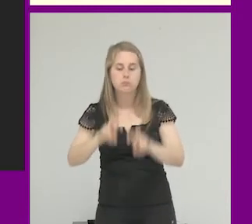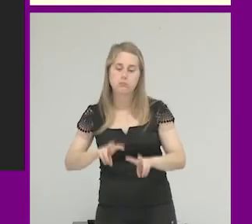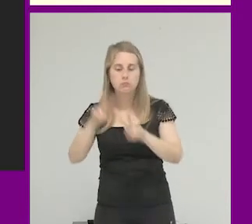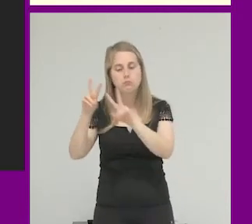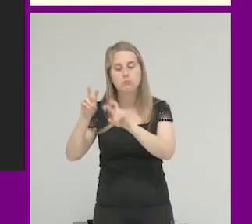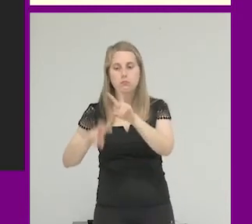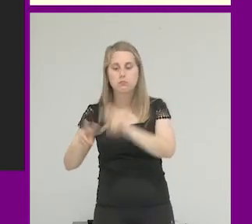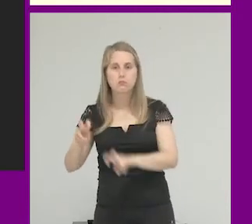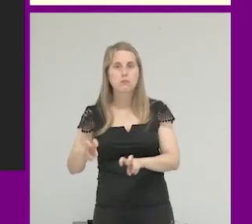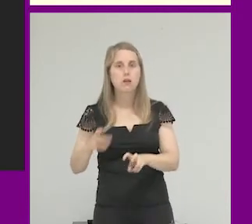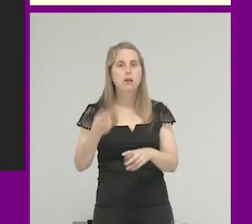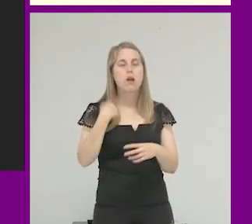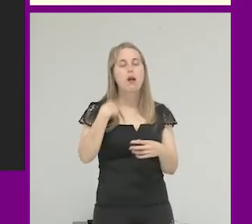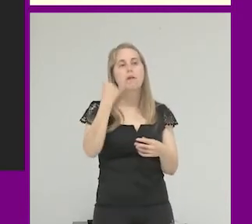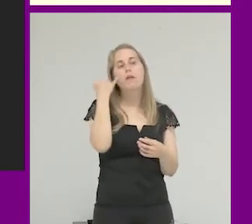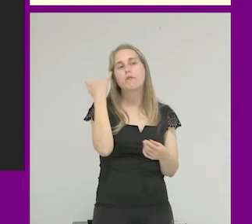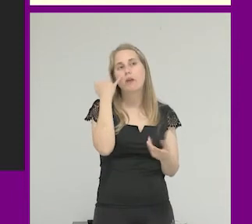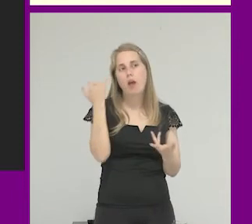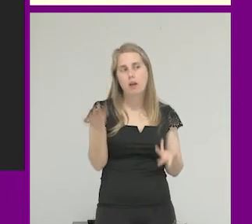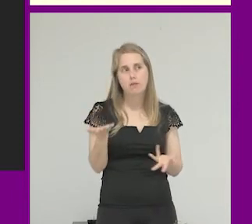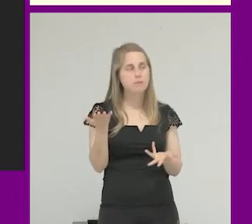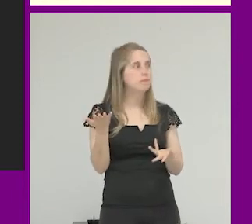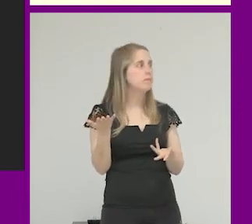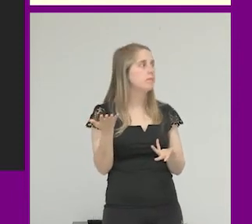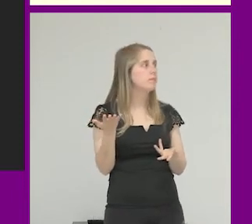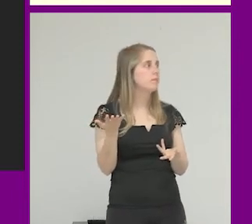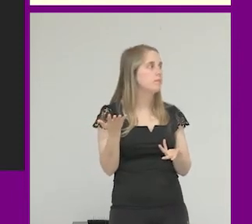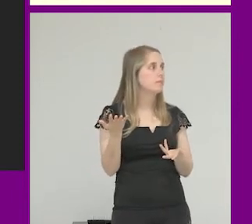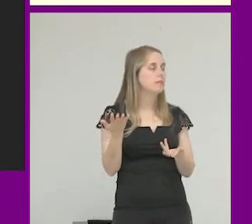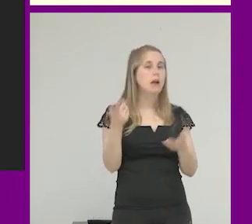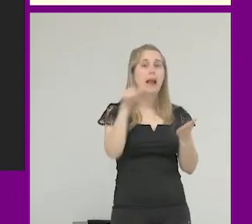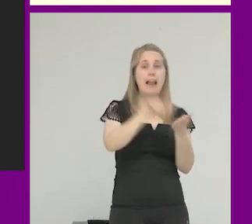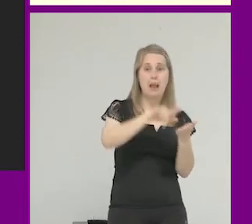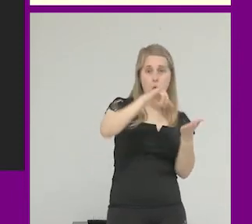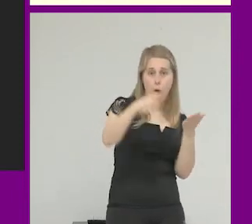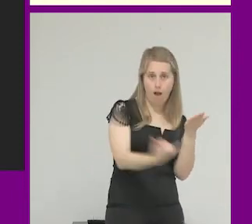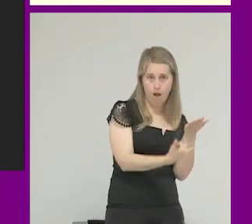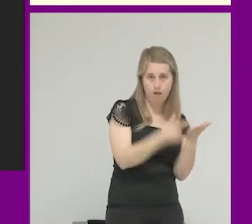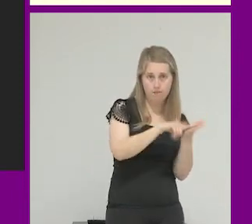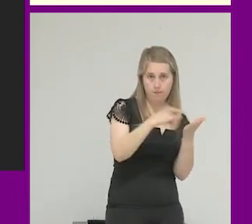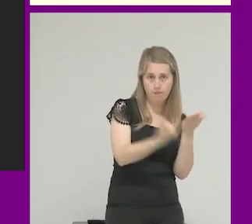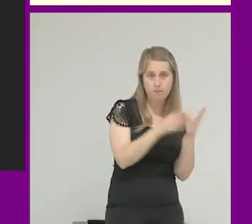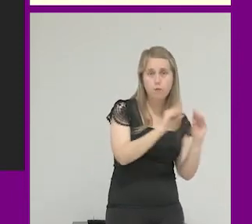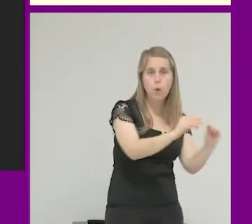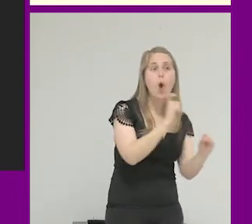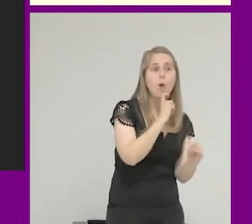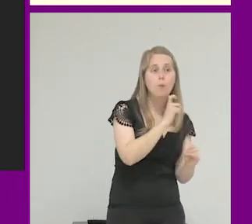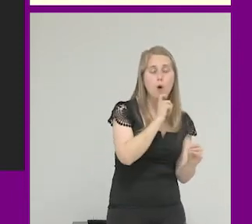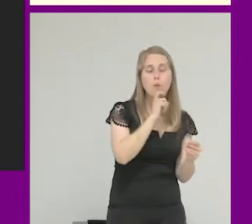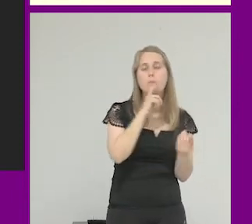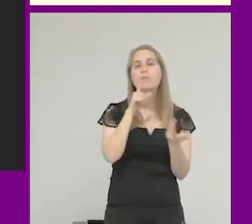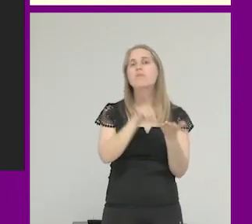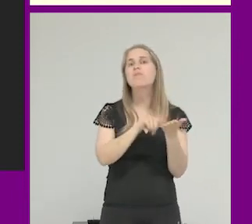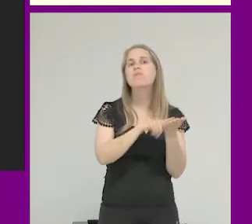eta fijatzeko, pues, bai, lenguaian, lenguaiaren erabileran,